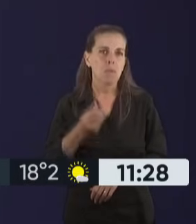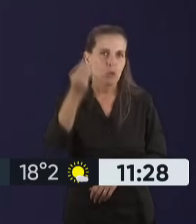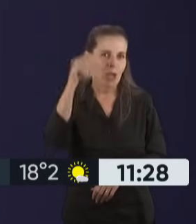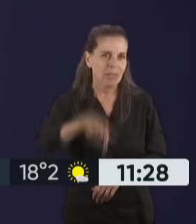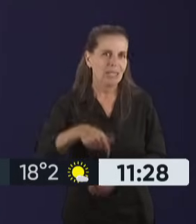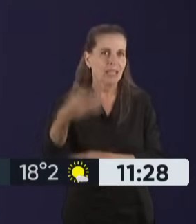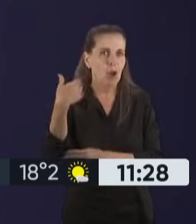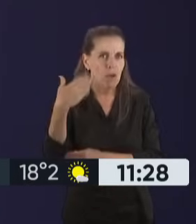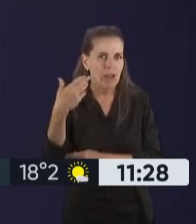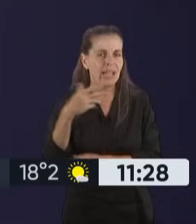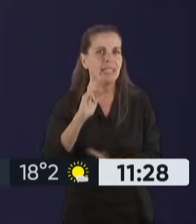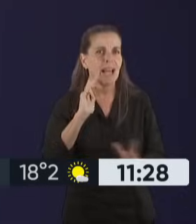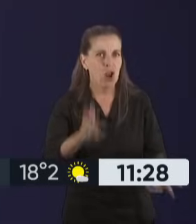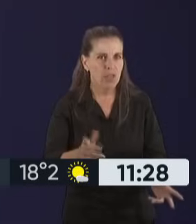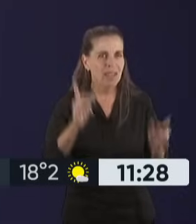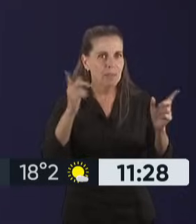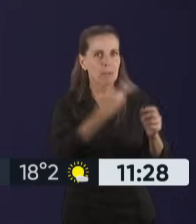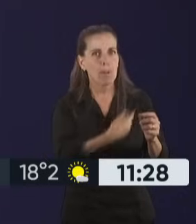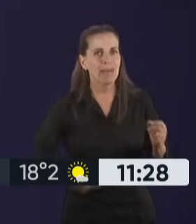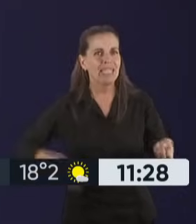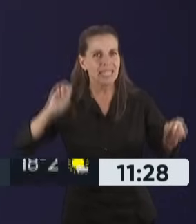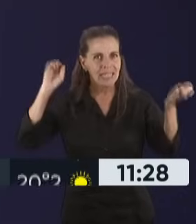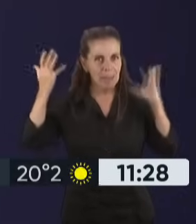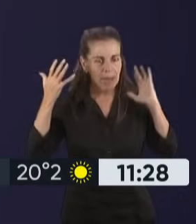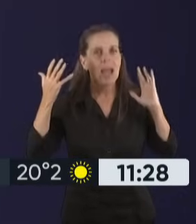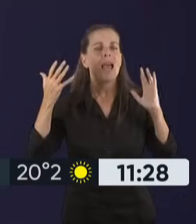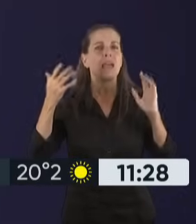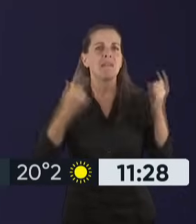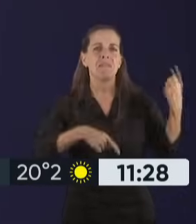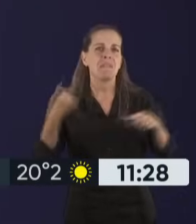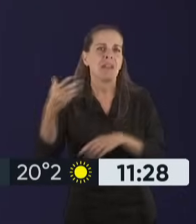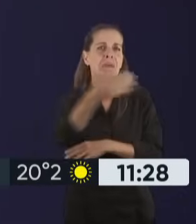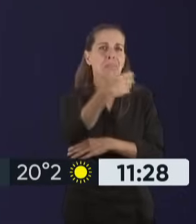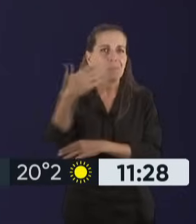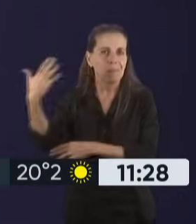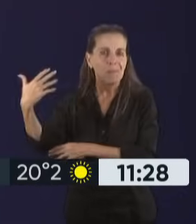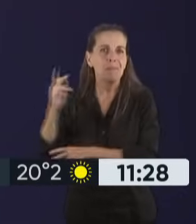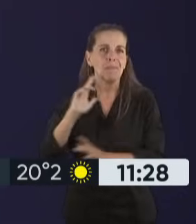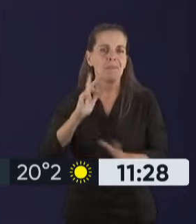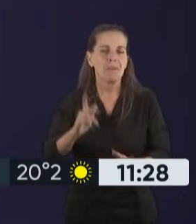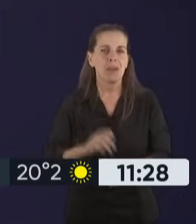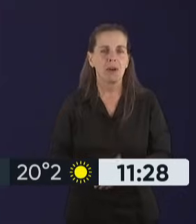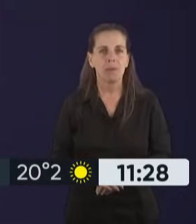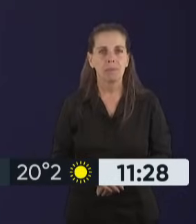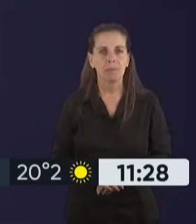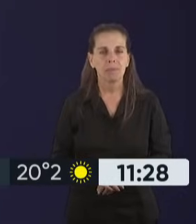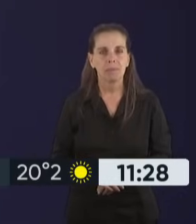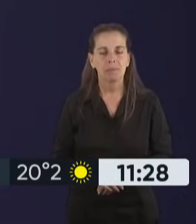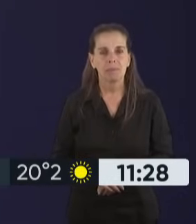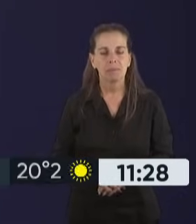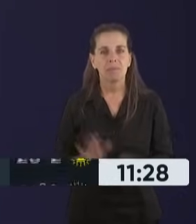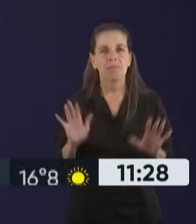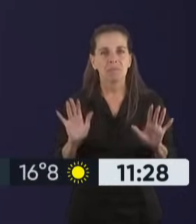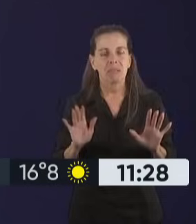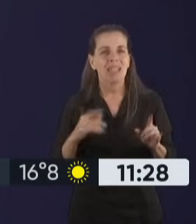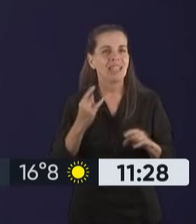varias conferencias, lo ha dicho el propio presidente en sus exposiciones públicas, y te diría que